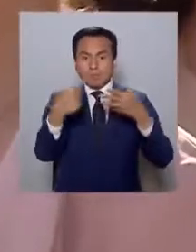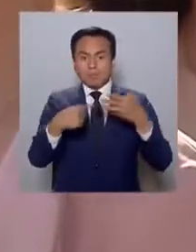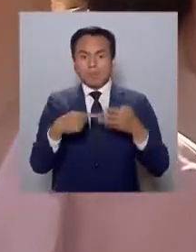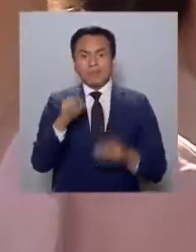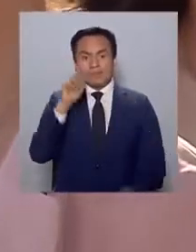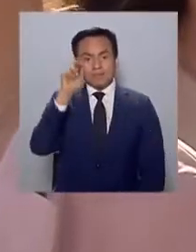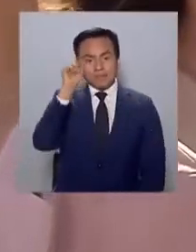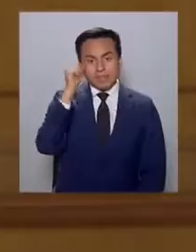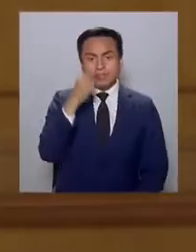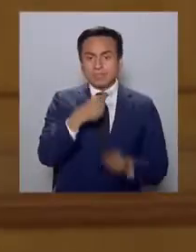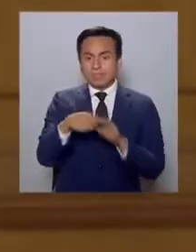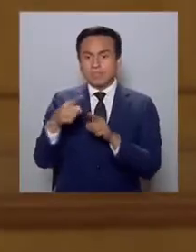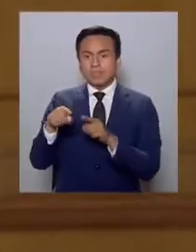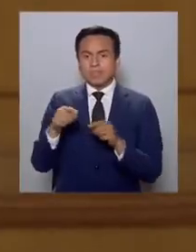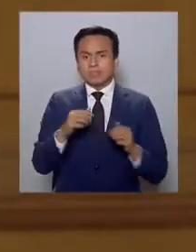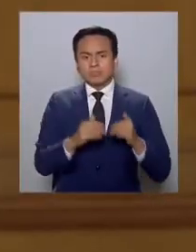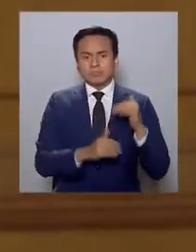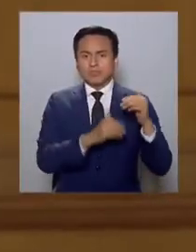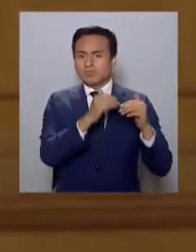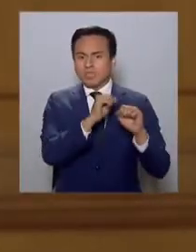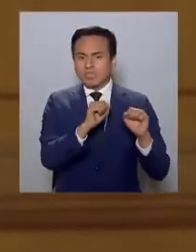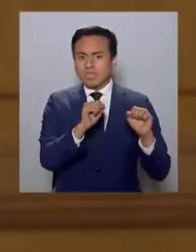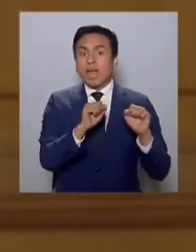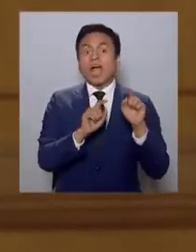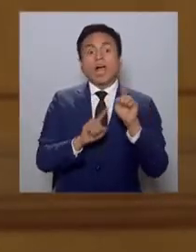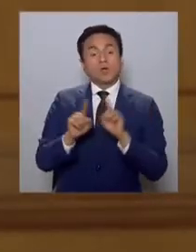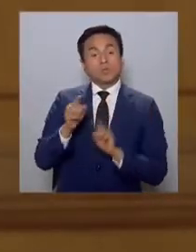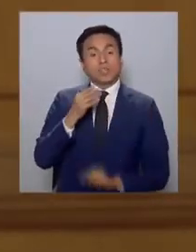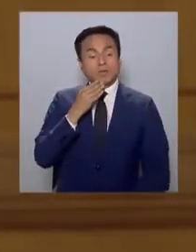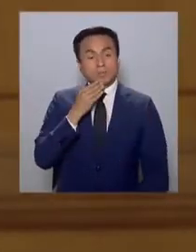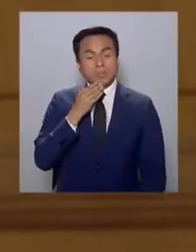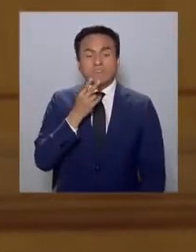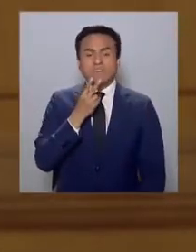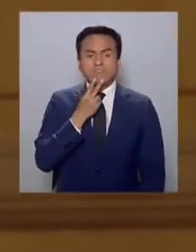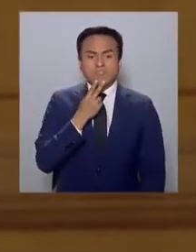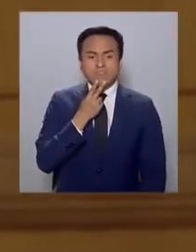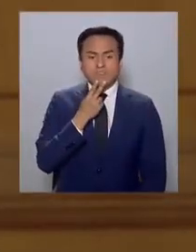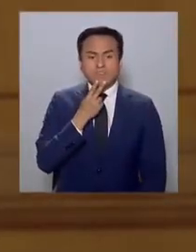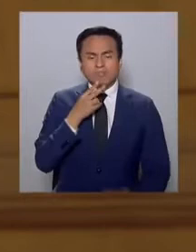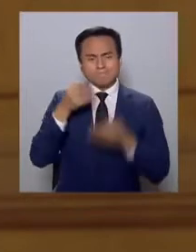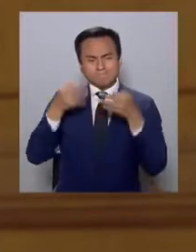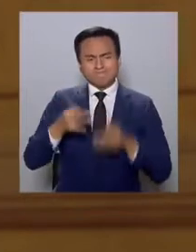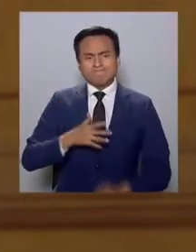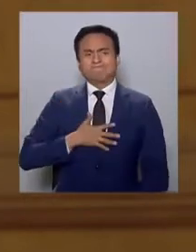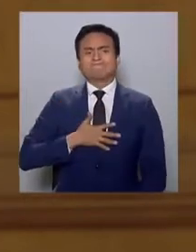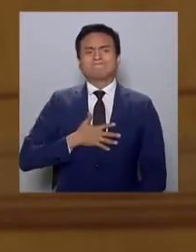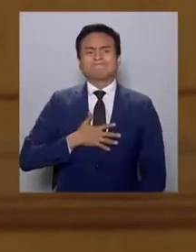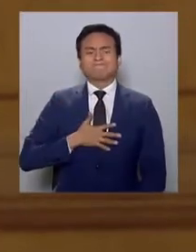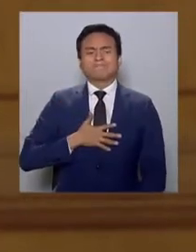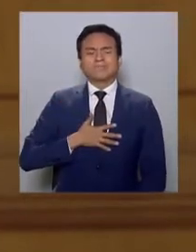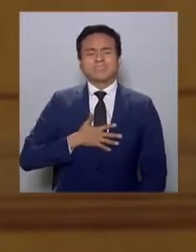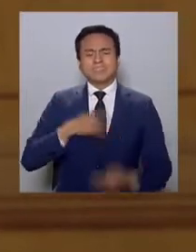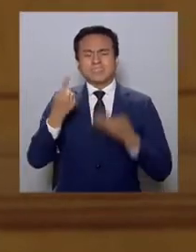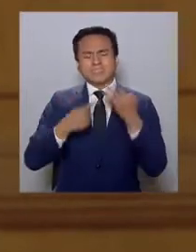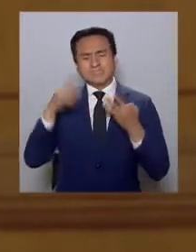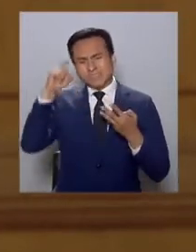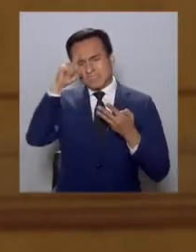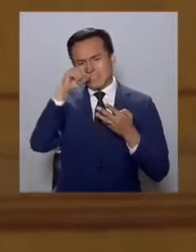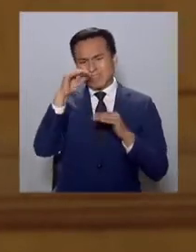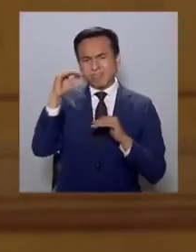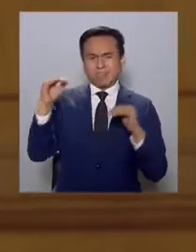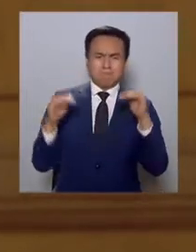acá pueden no surgir, a quienes viven en carne propia las vicisitudes y